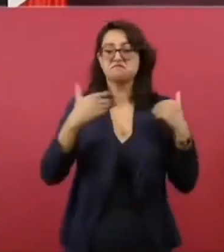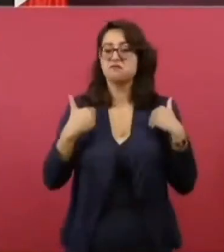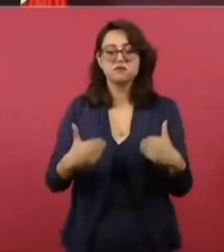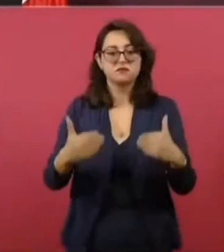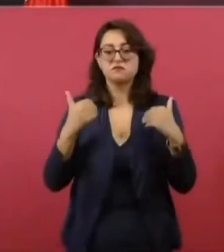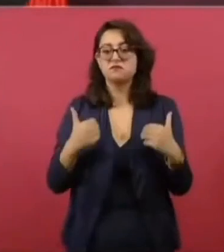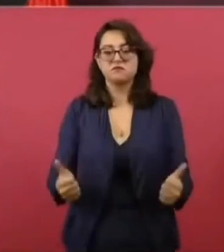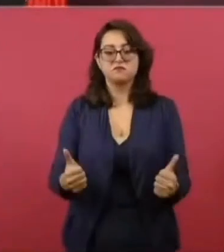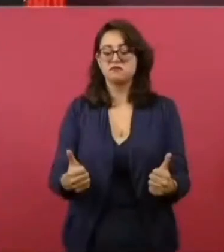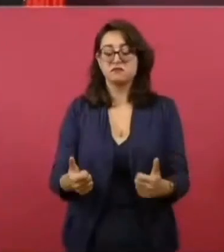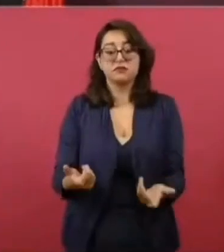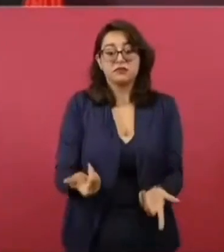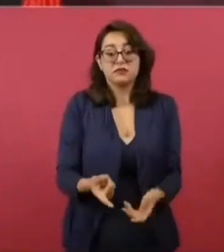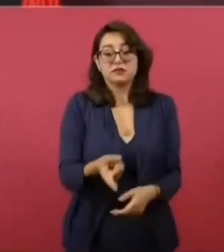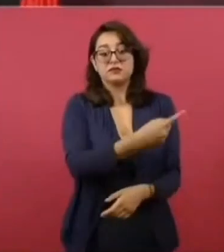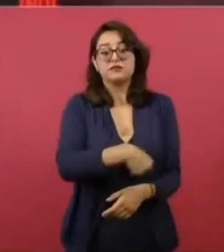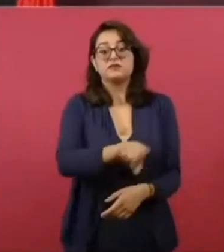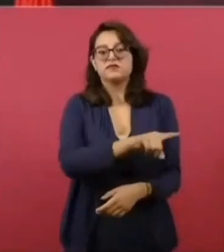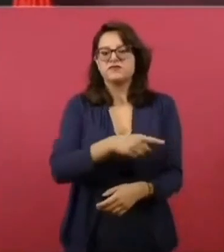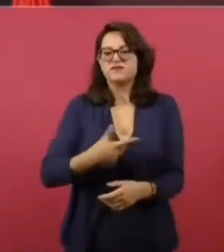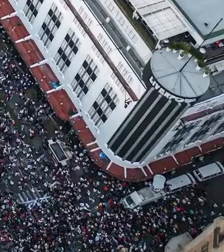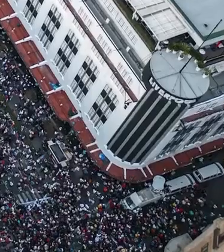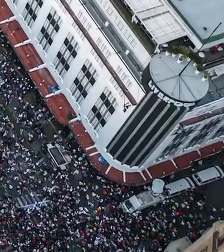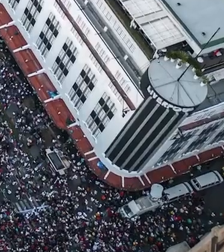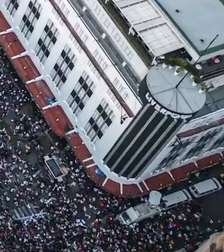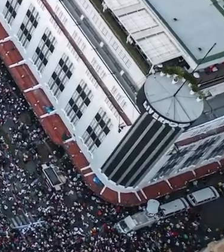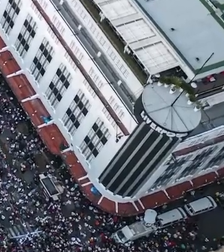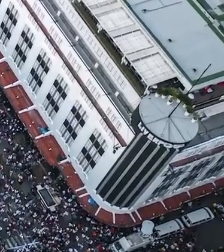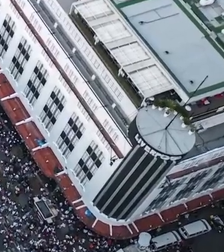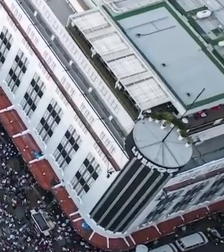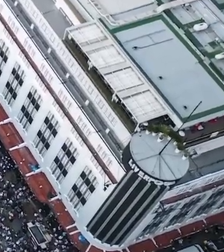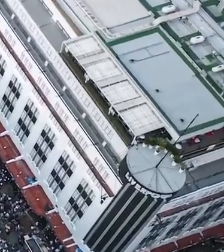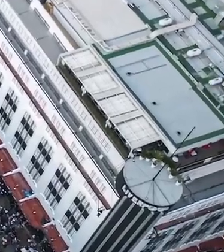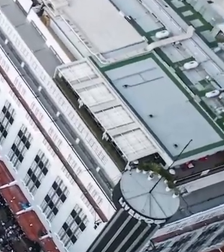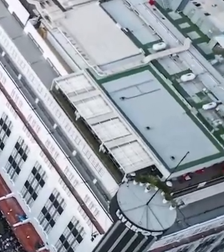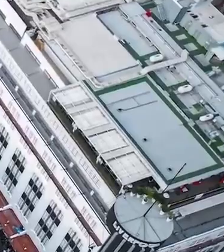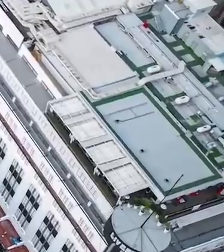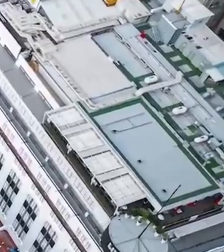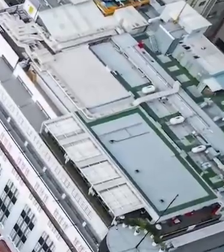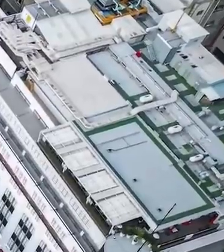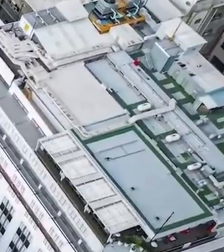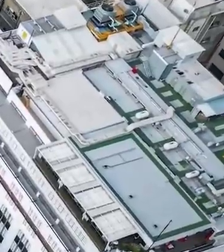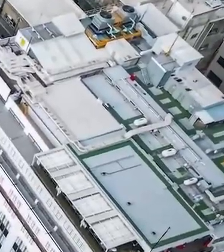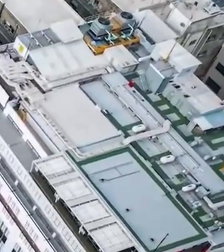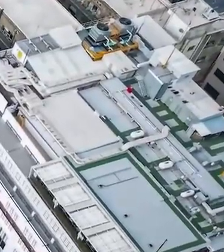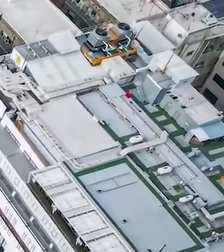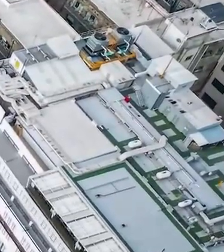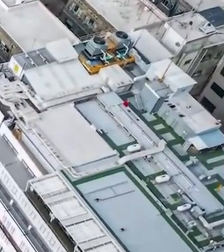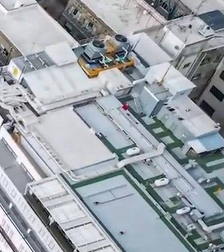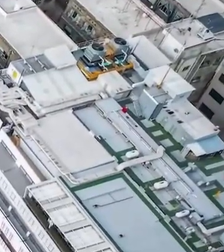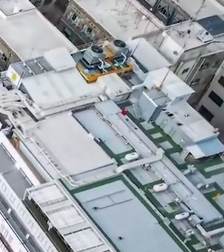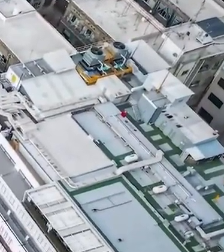reaccionarios de nuestro tiempo cada vez enseñan más el cobre, ofenden la inteligencia